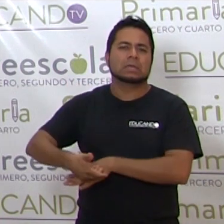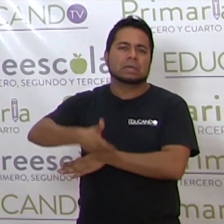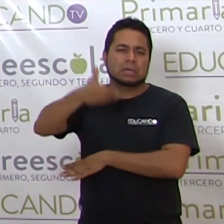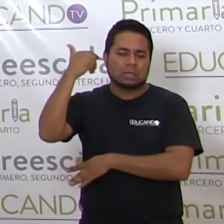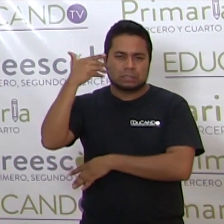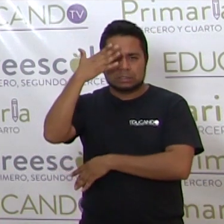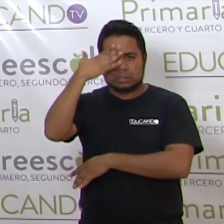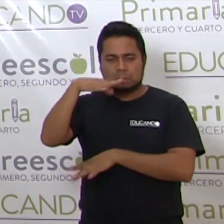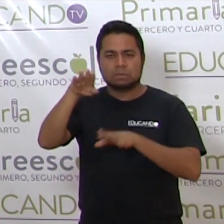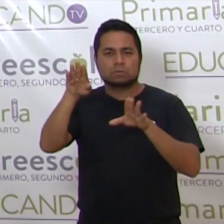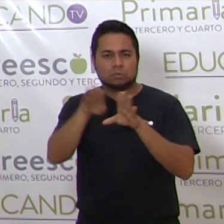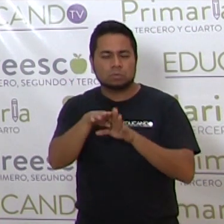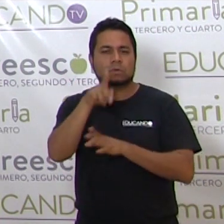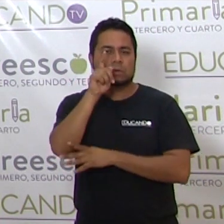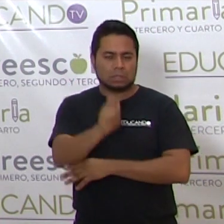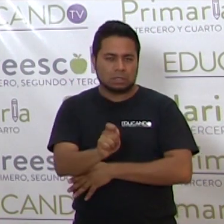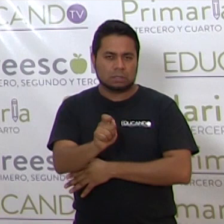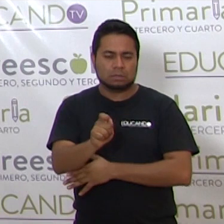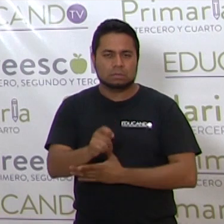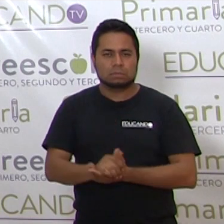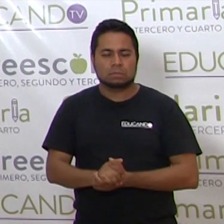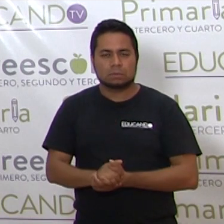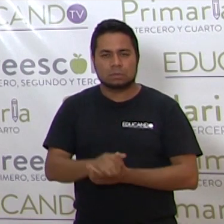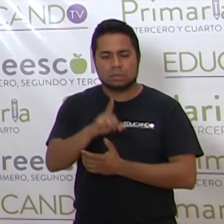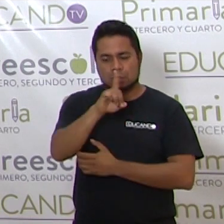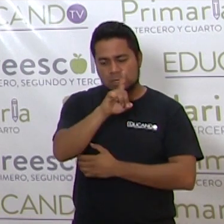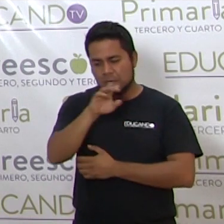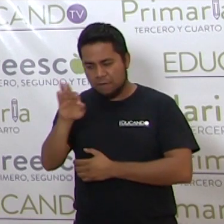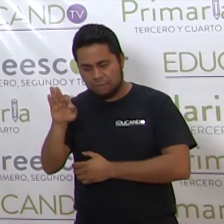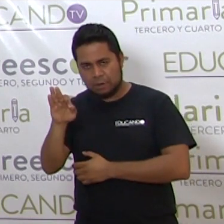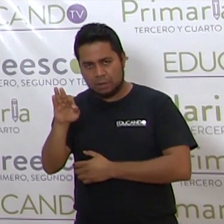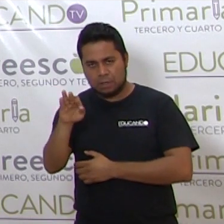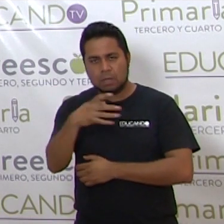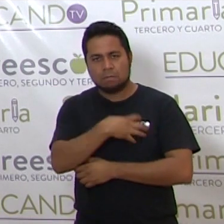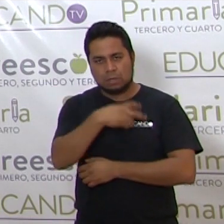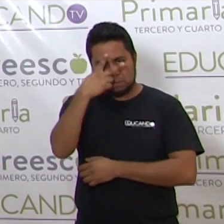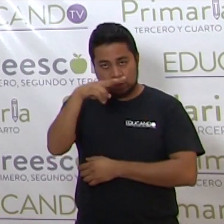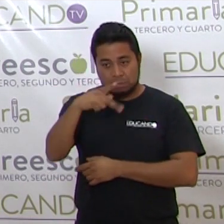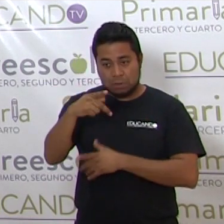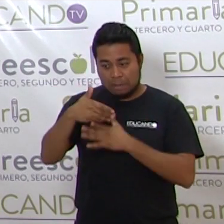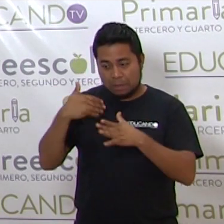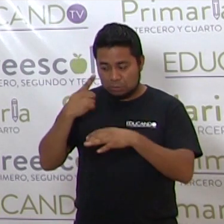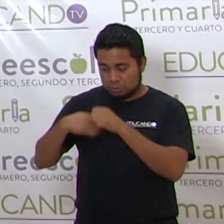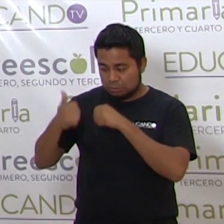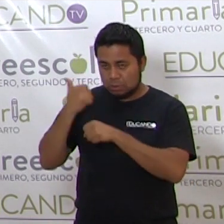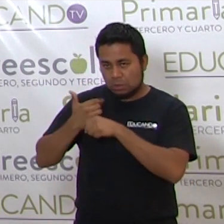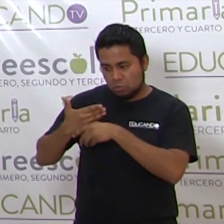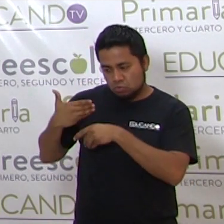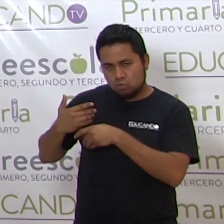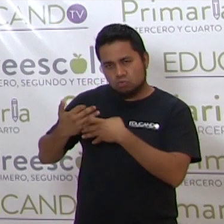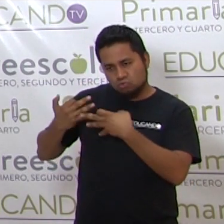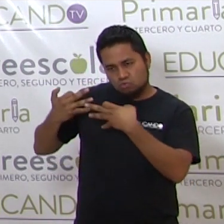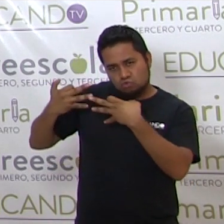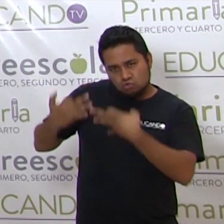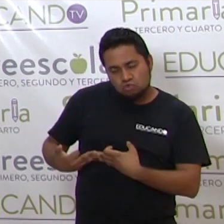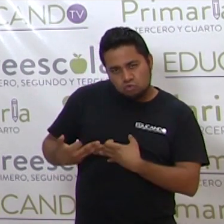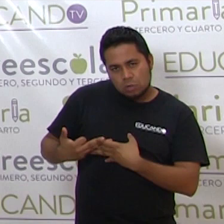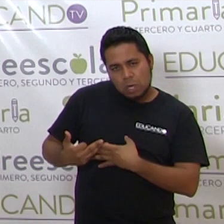conocíamos como distrito federal- pero hace un año oficialmente